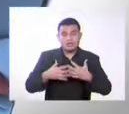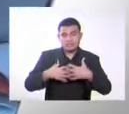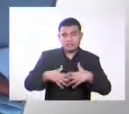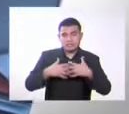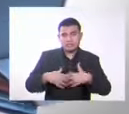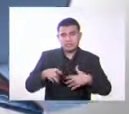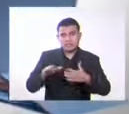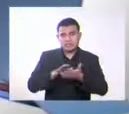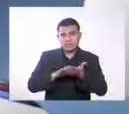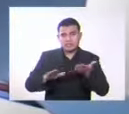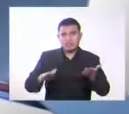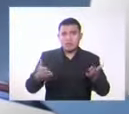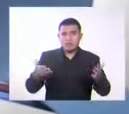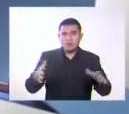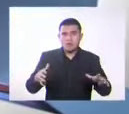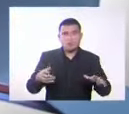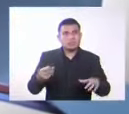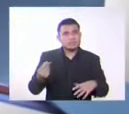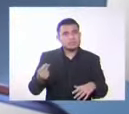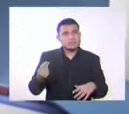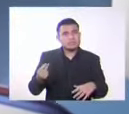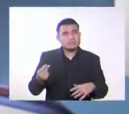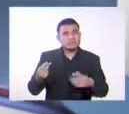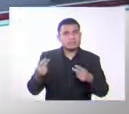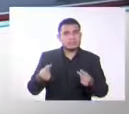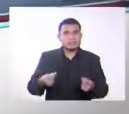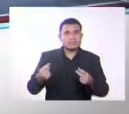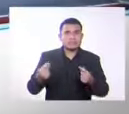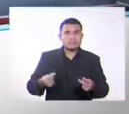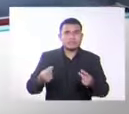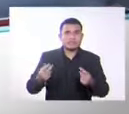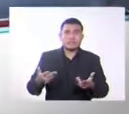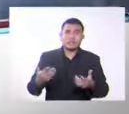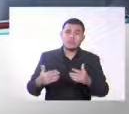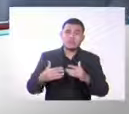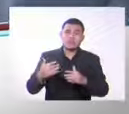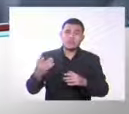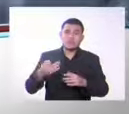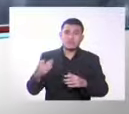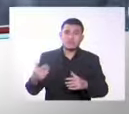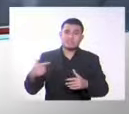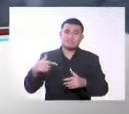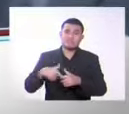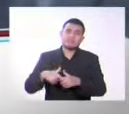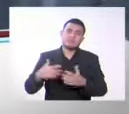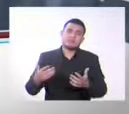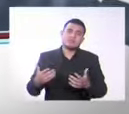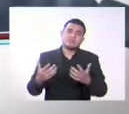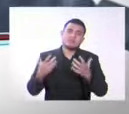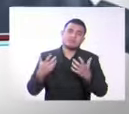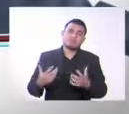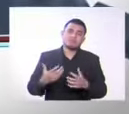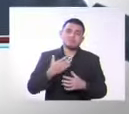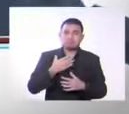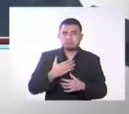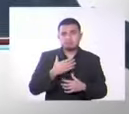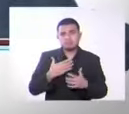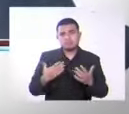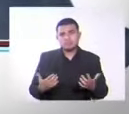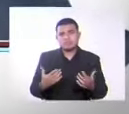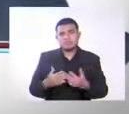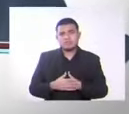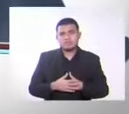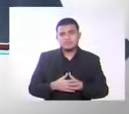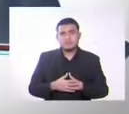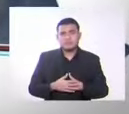más común necesita una gran cantidad de combustibles fósiles para su producción. Es un proceso complicado que se lleva a cabo